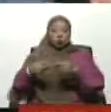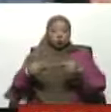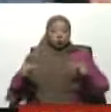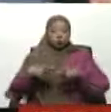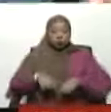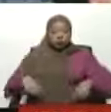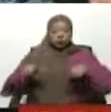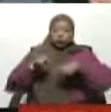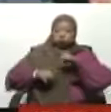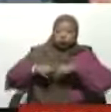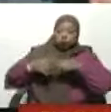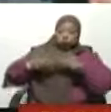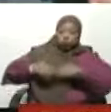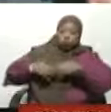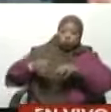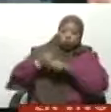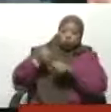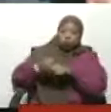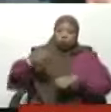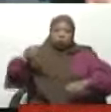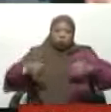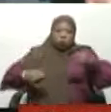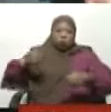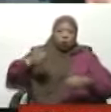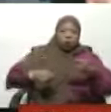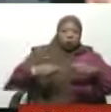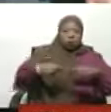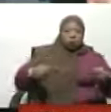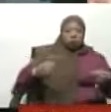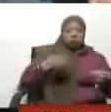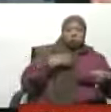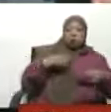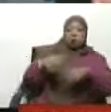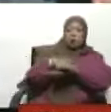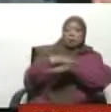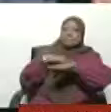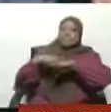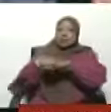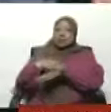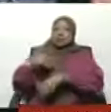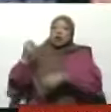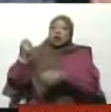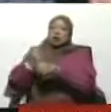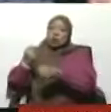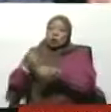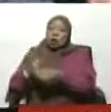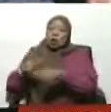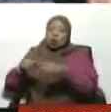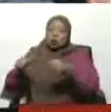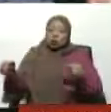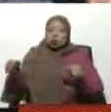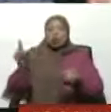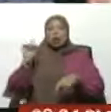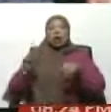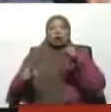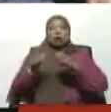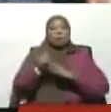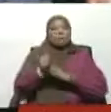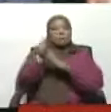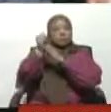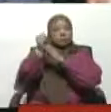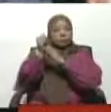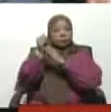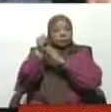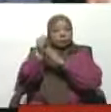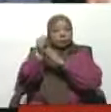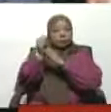una maquinaria, rehabilitó un tractor, un tema de tierra, no, eso es con el Ministerio de Agricultura. Y muchos dirigentes, medios,